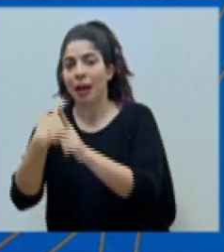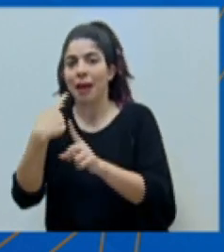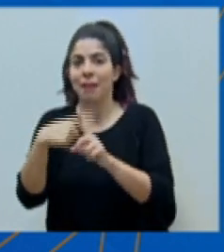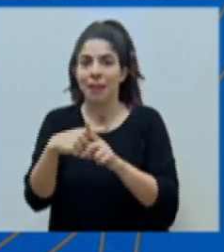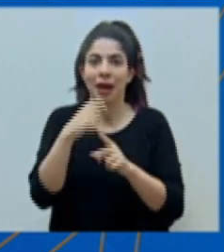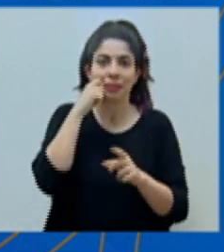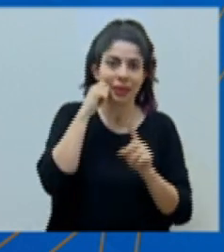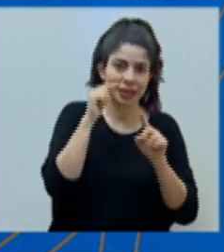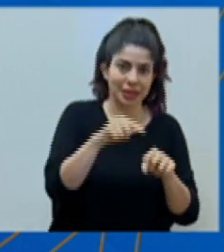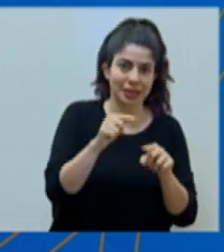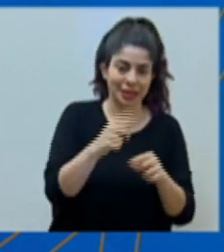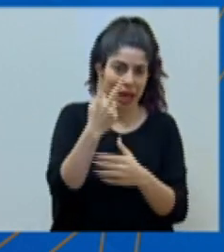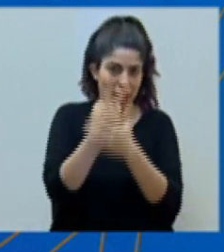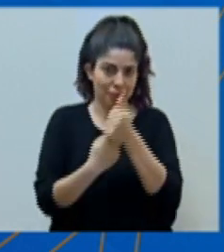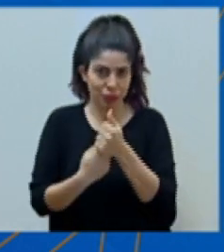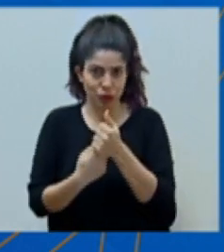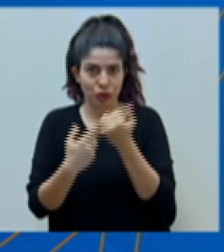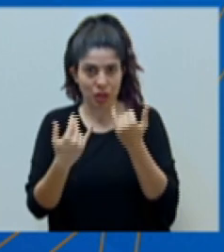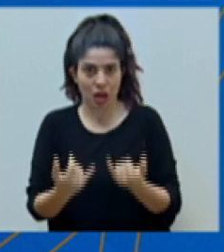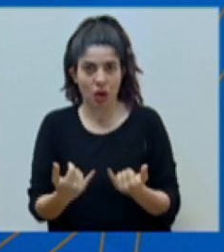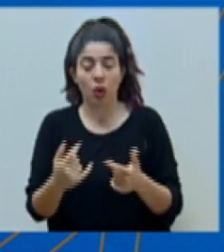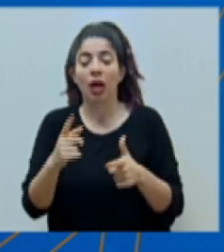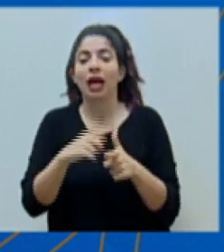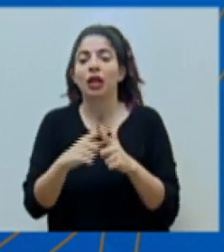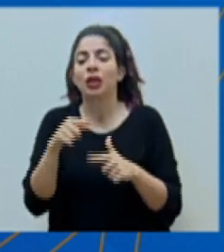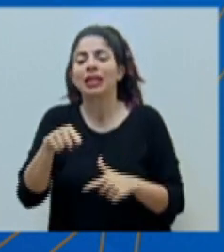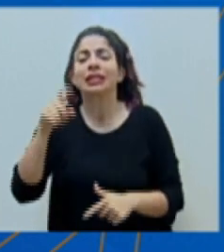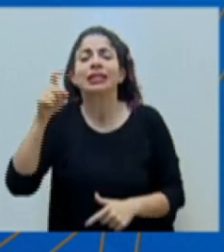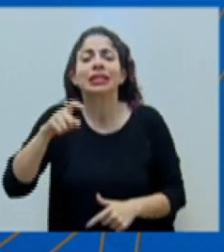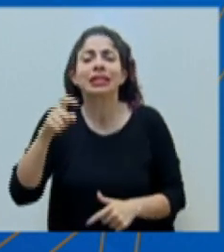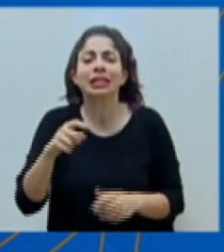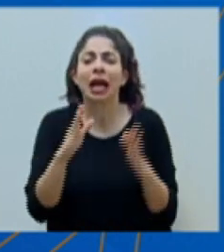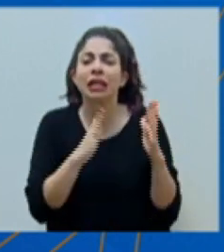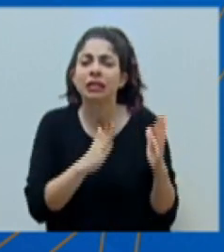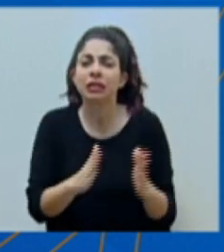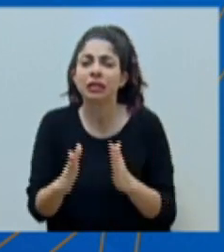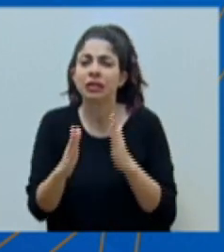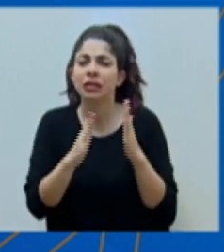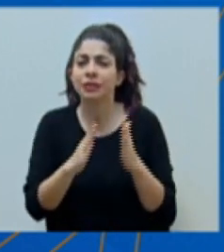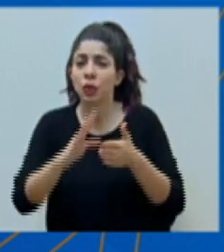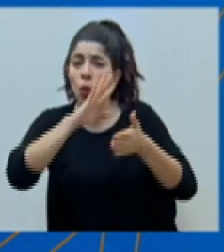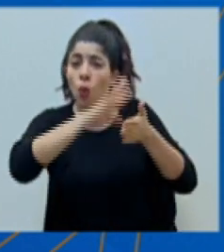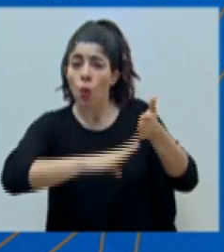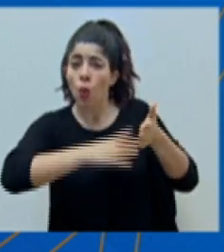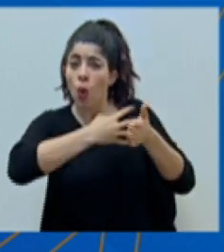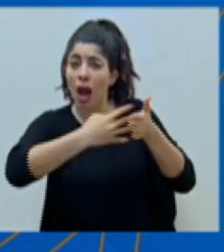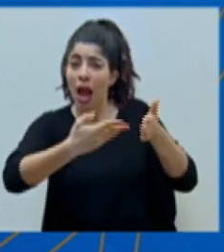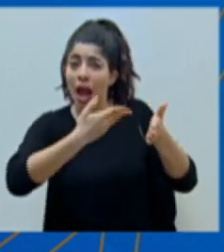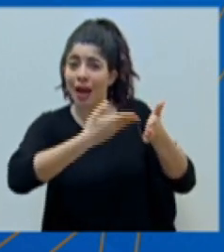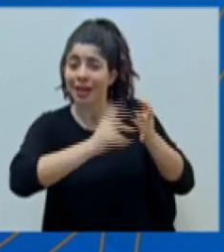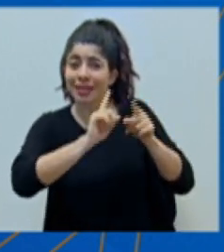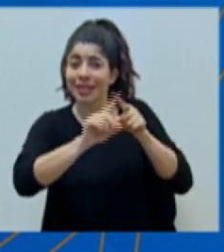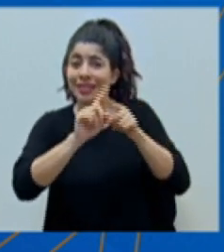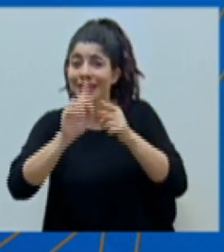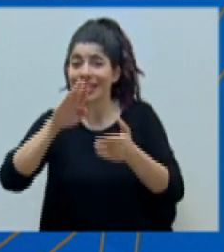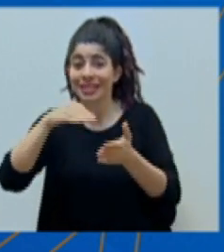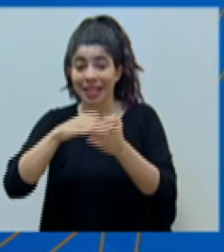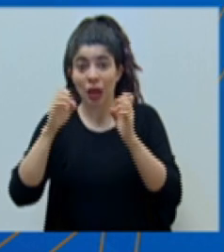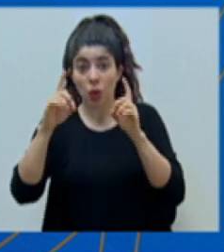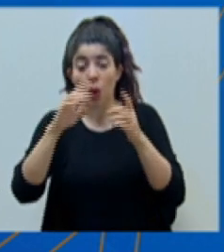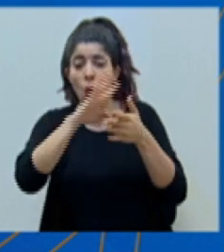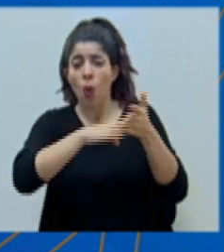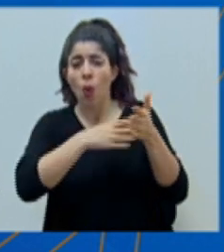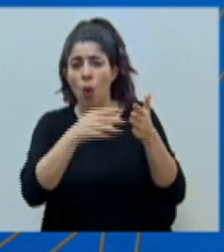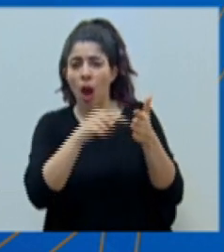y presencialidad, y esto requiere entonces una organización de nuestros horarios de los diferentes centros educativos,